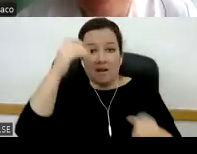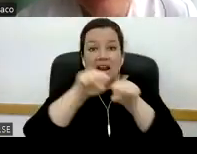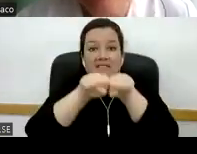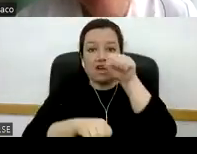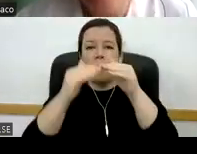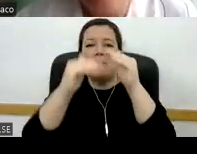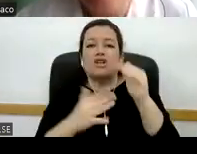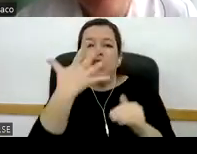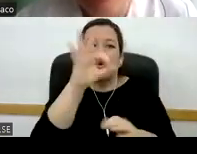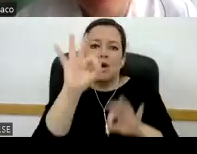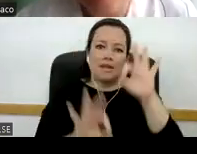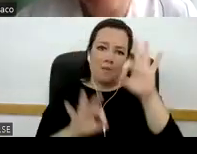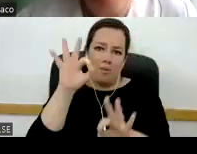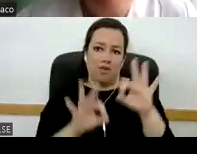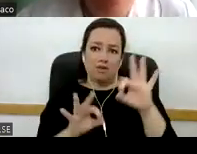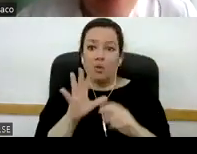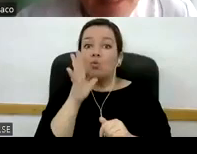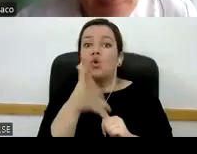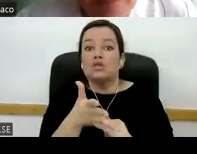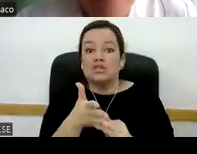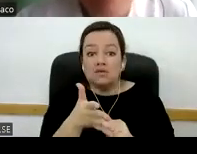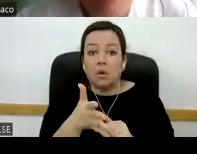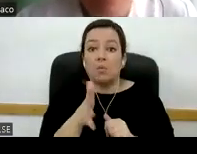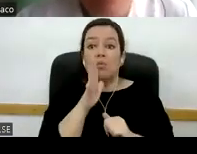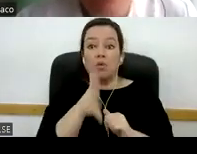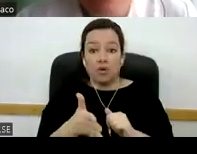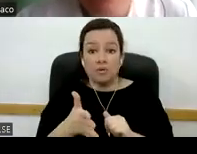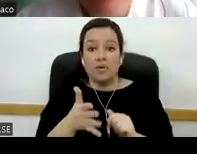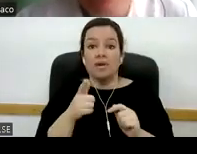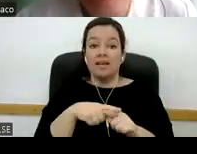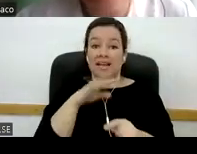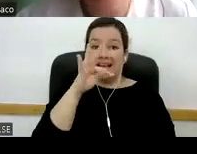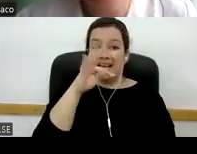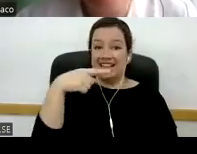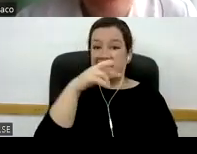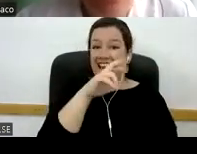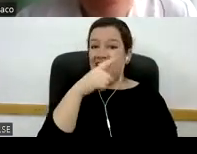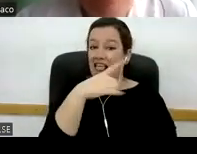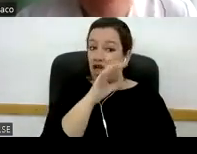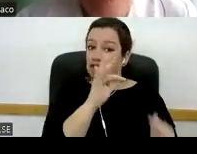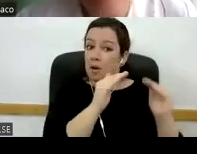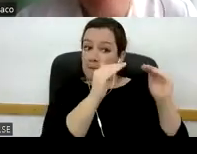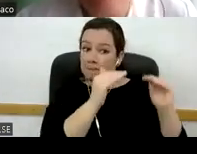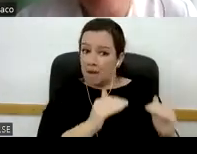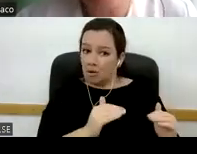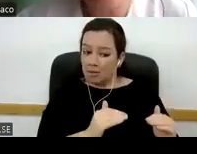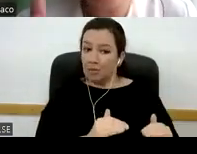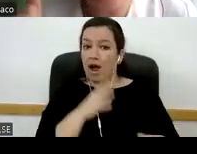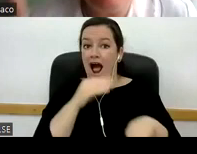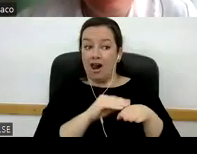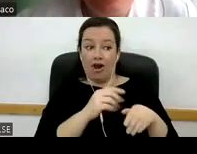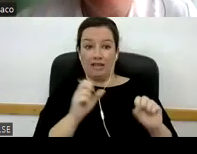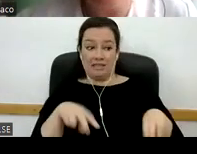50%. ¿Por qué razón? Porque además del aumento de los triglicéridos, el consumo de alcohol